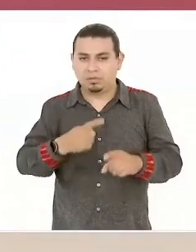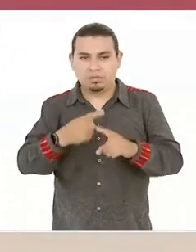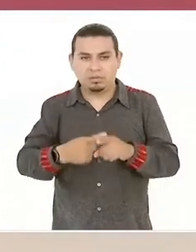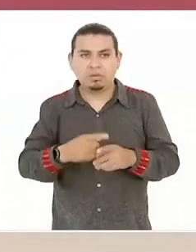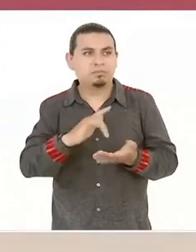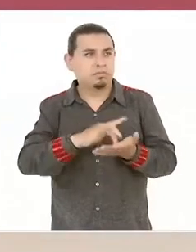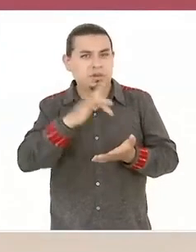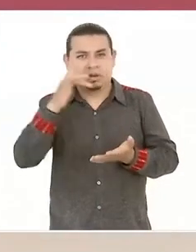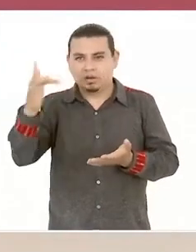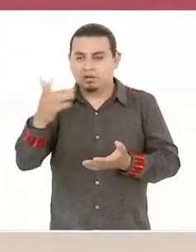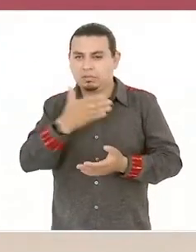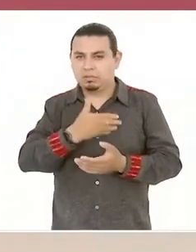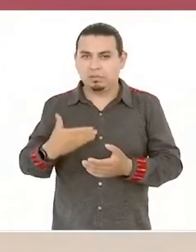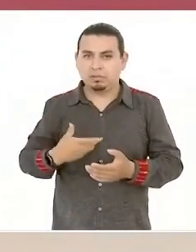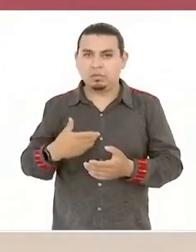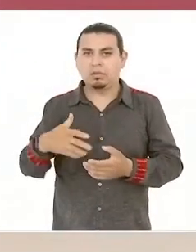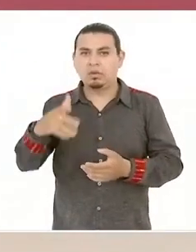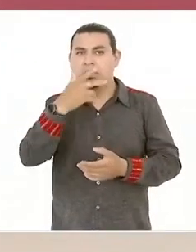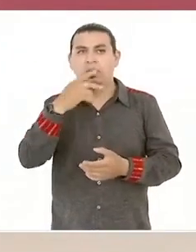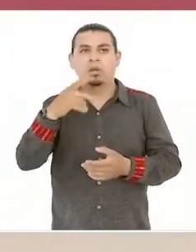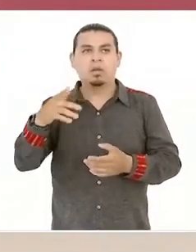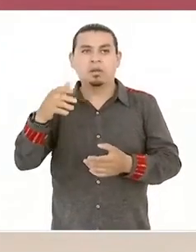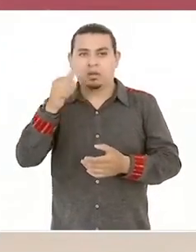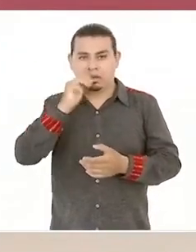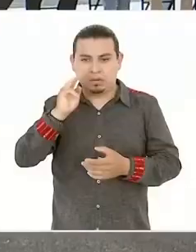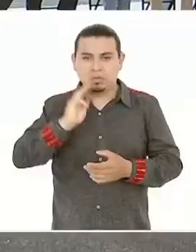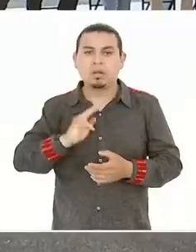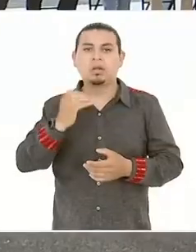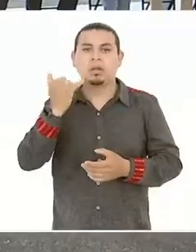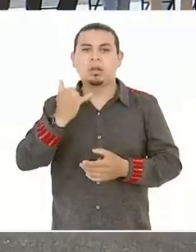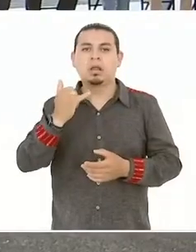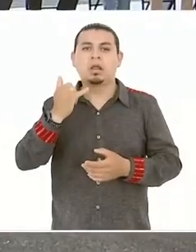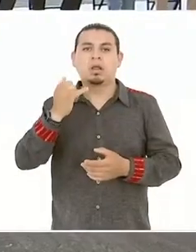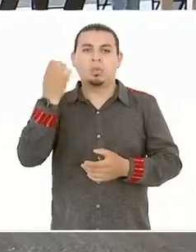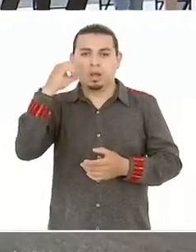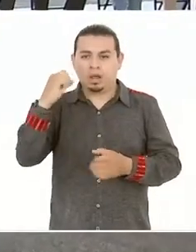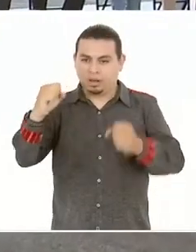las gracias. ¡Que viva Salina Cruz y que viva Oaxaca!